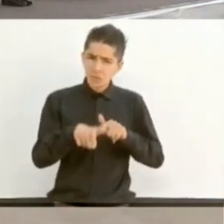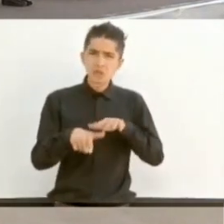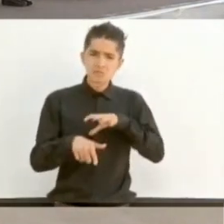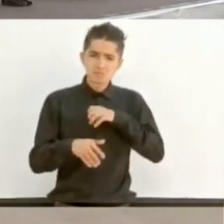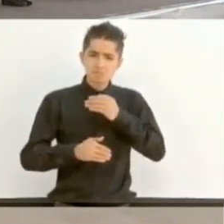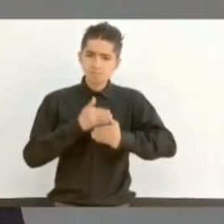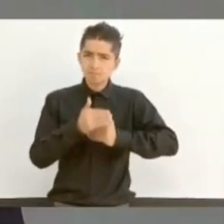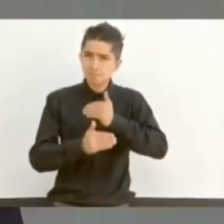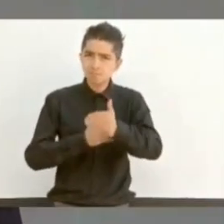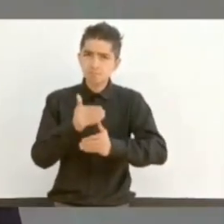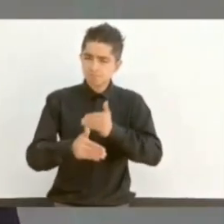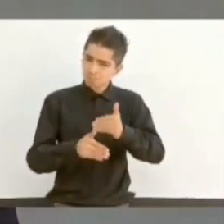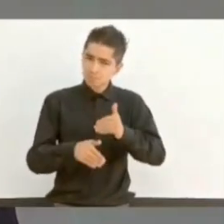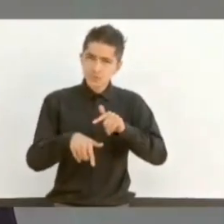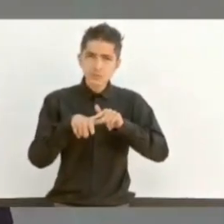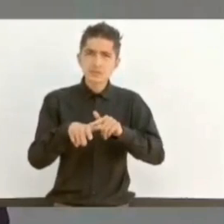adelante.